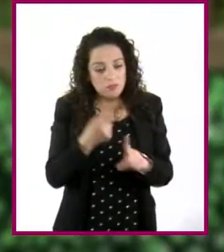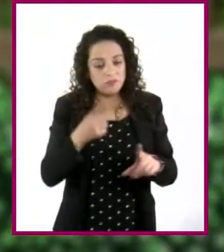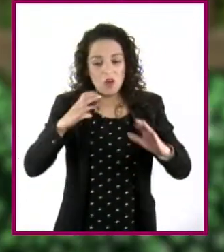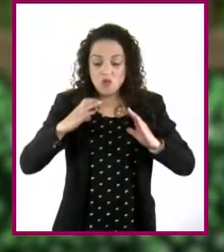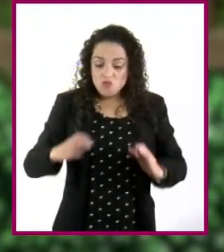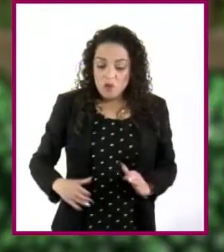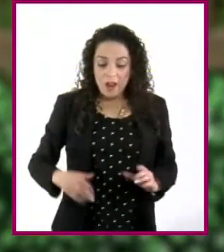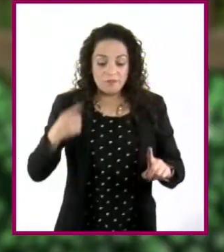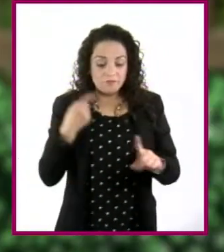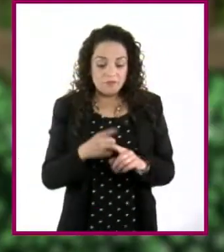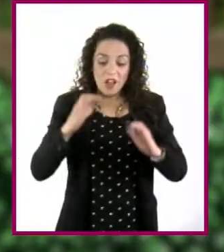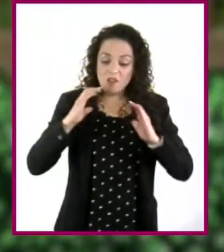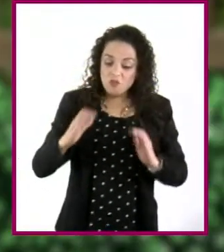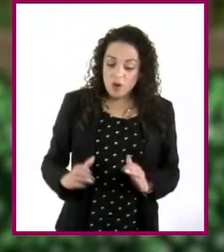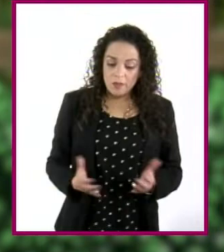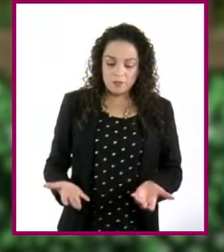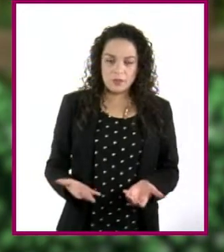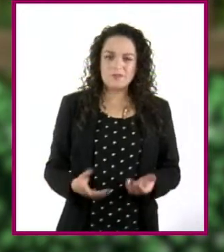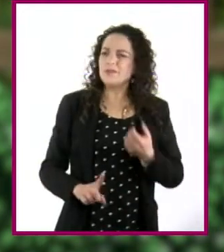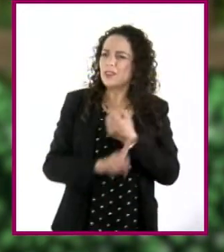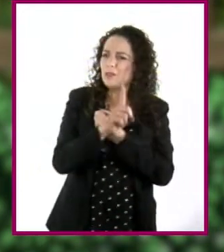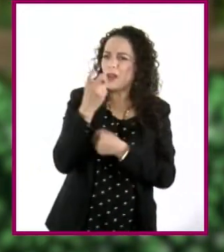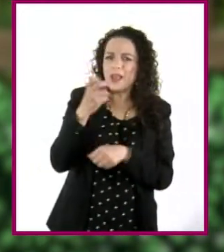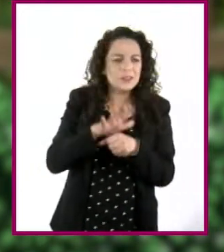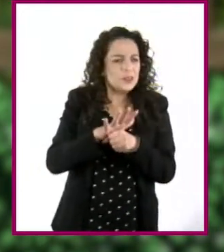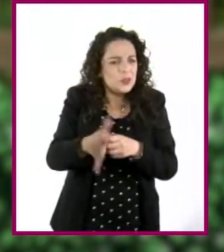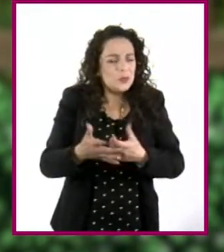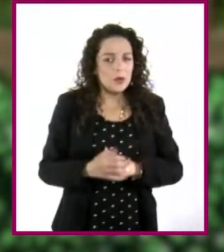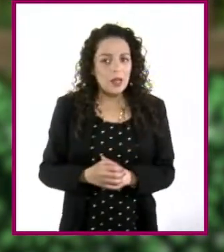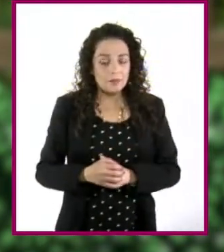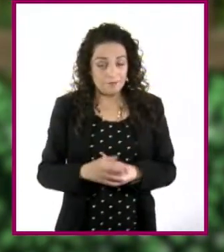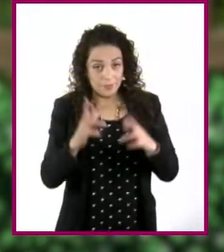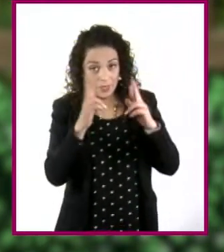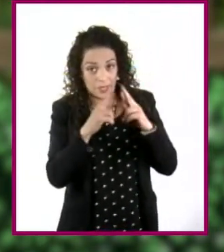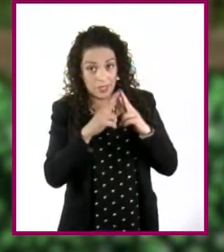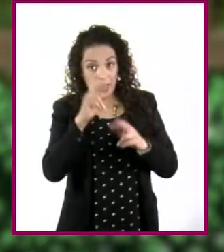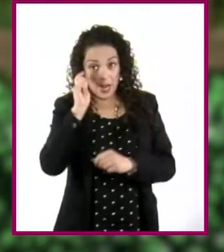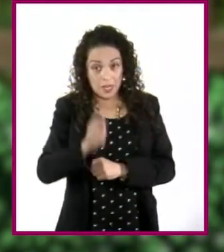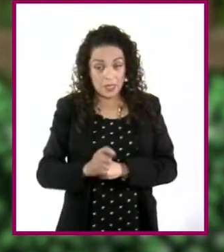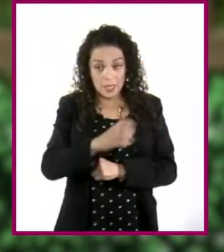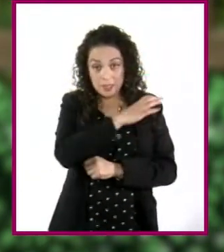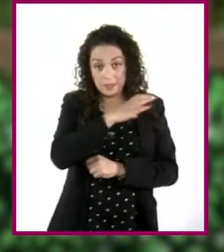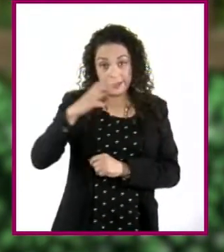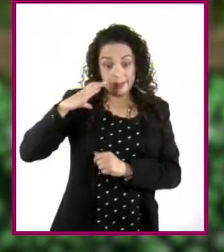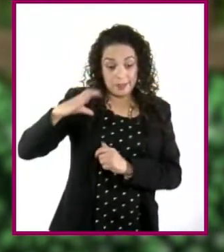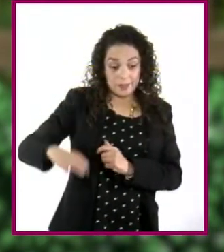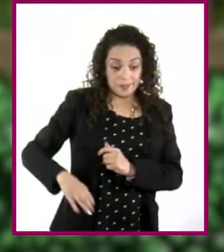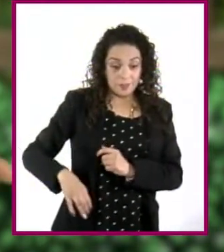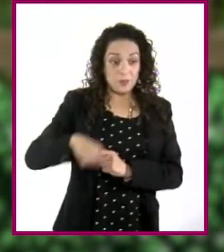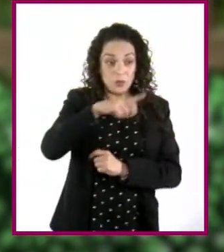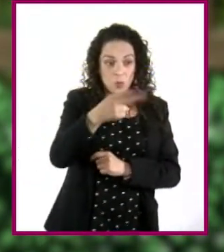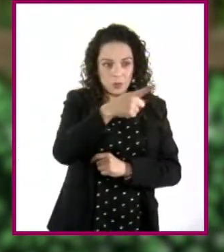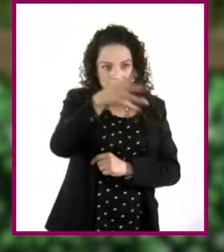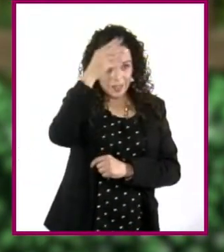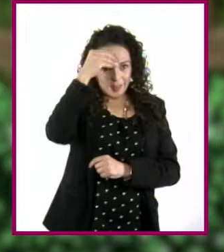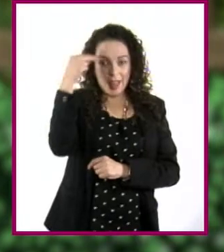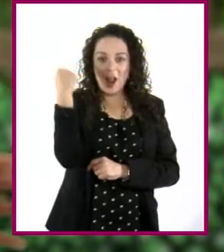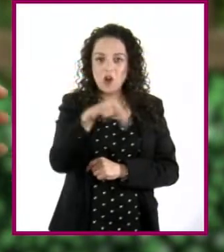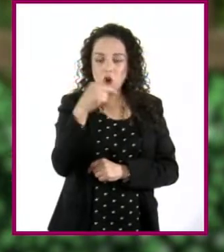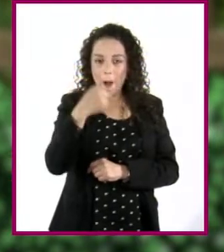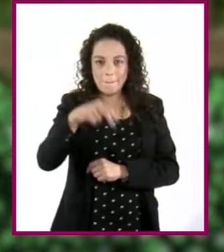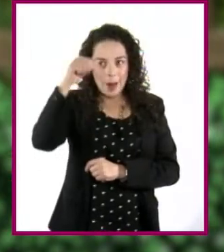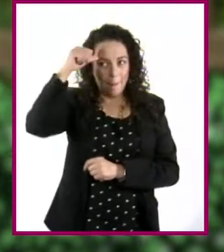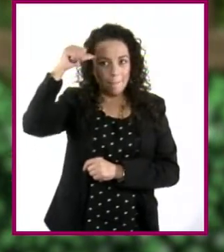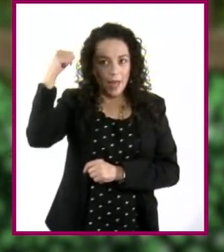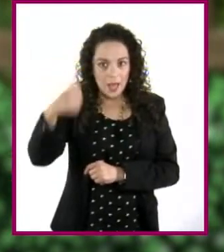pues, según algunas religiones, entre las que está el cristianismo, que es de donde aprendieron ustedes los nombres de los pecados, el ser humano tiene un